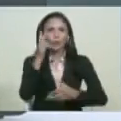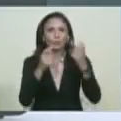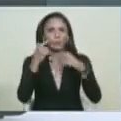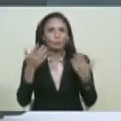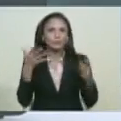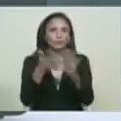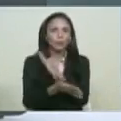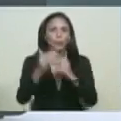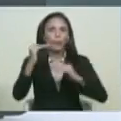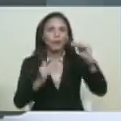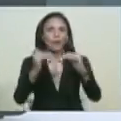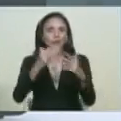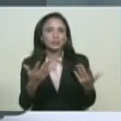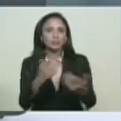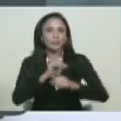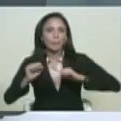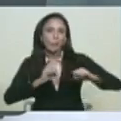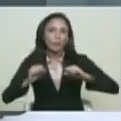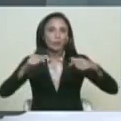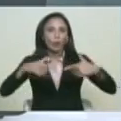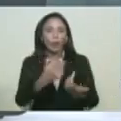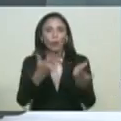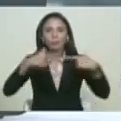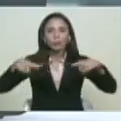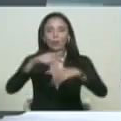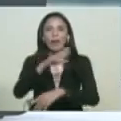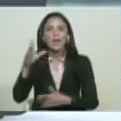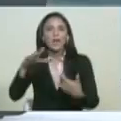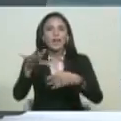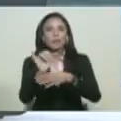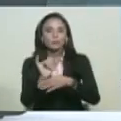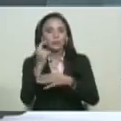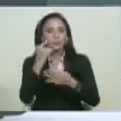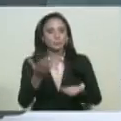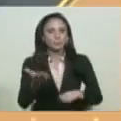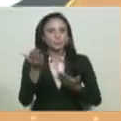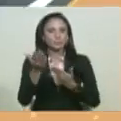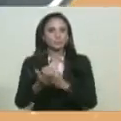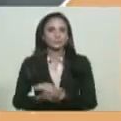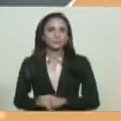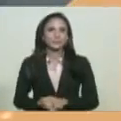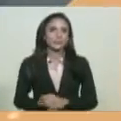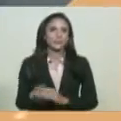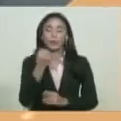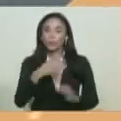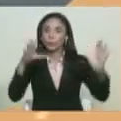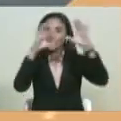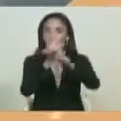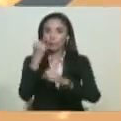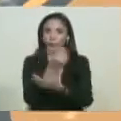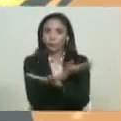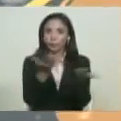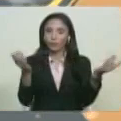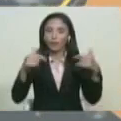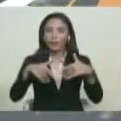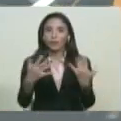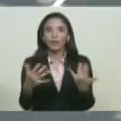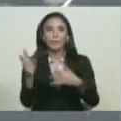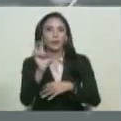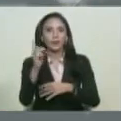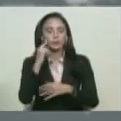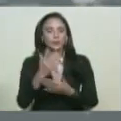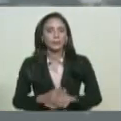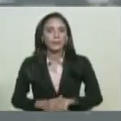conocer el balance del temblor que tuvo epicentro en el estado Sucre. Adelante. Bueno, sí, muy buenas noches al pueblo de Venezuela.